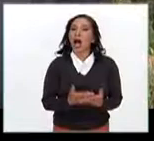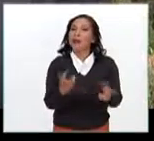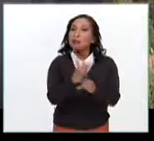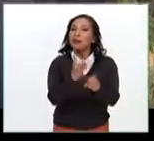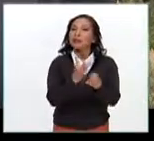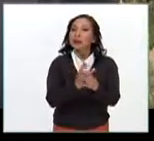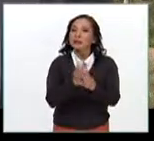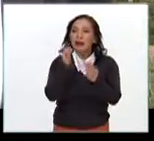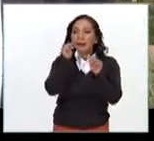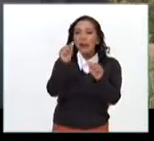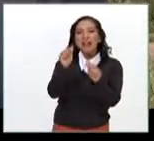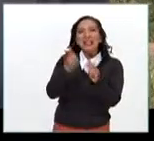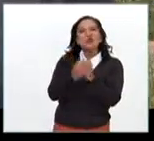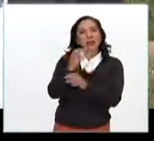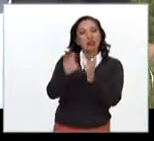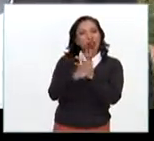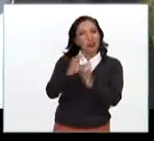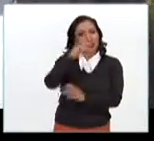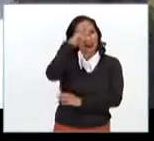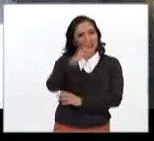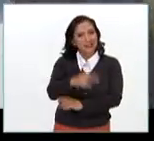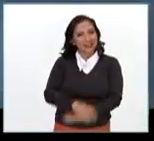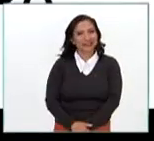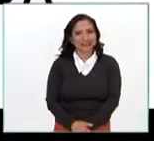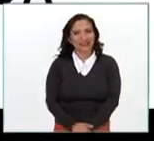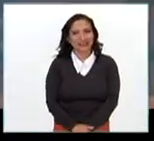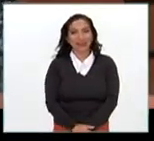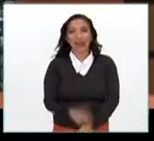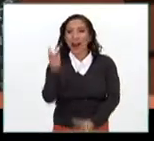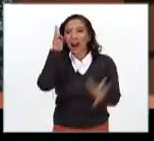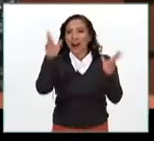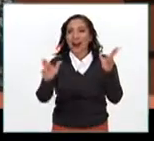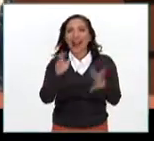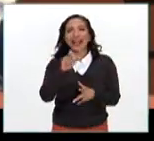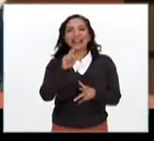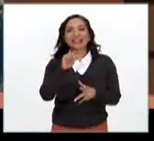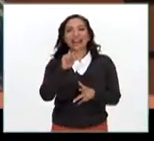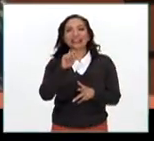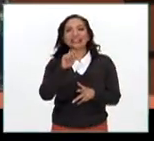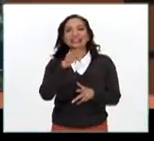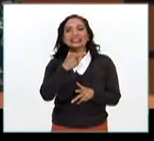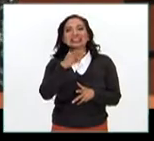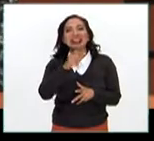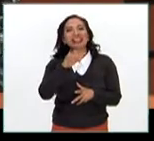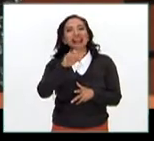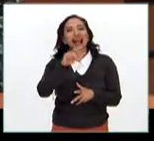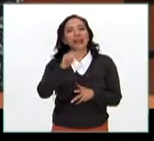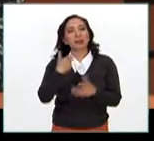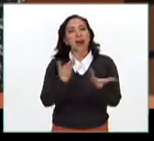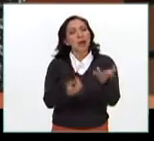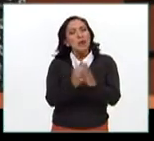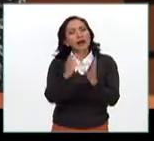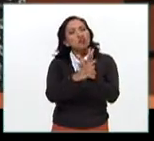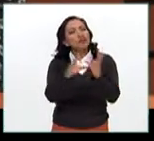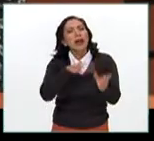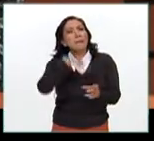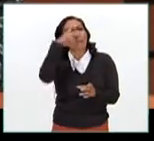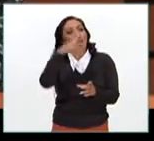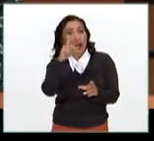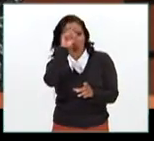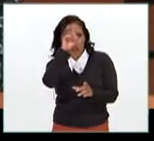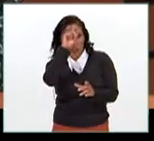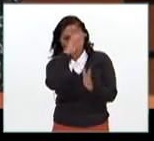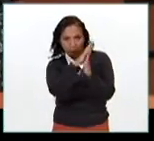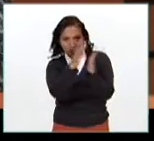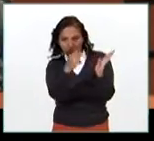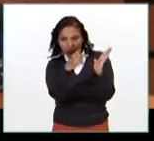Y ahora los invito a que escuchemos La Novedad de la Patria. Hola, soy Gisela Escalante y en esta ocasión para nuestra sección de Novedad de la Patria traigo